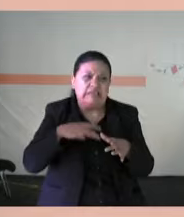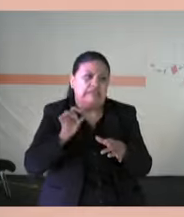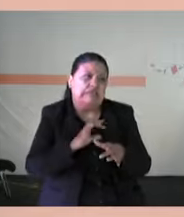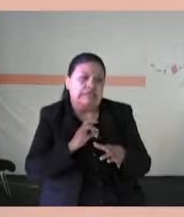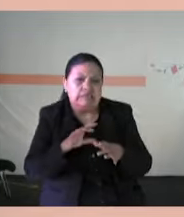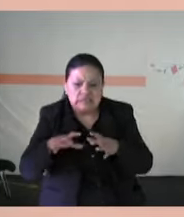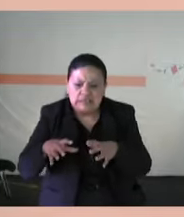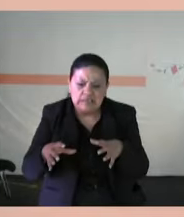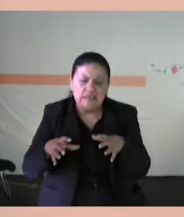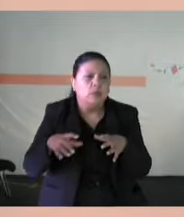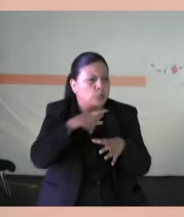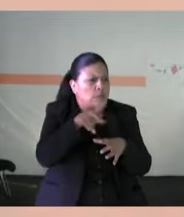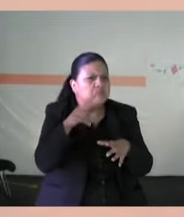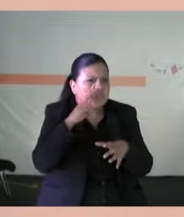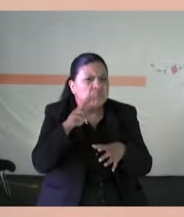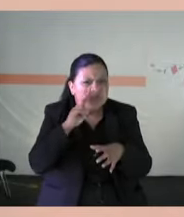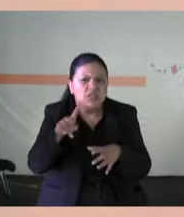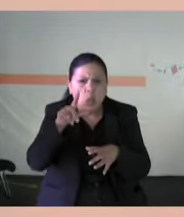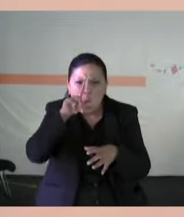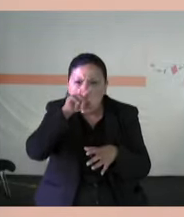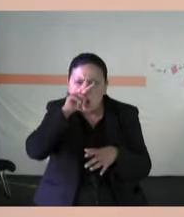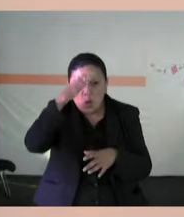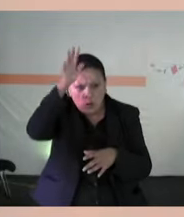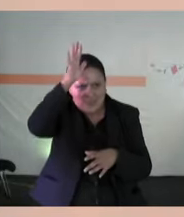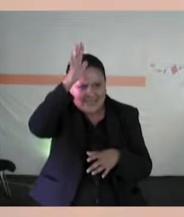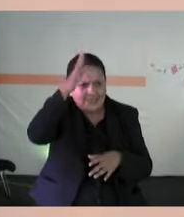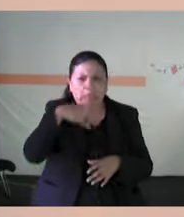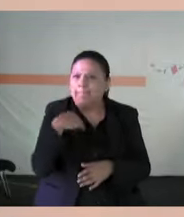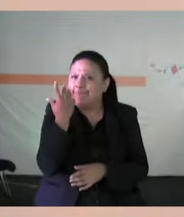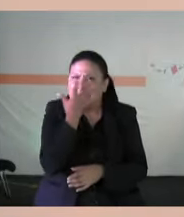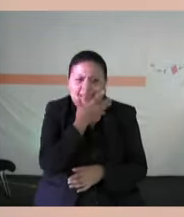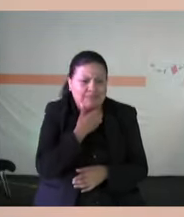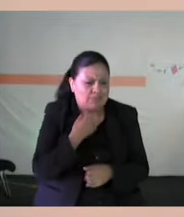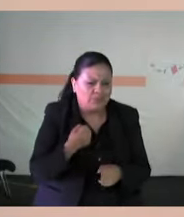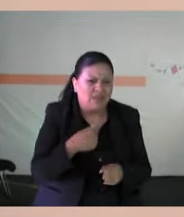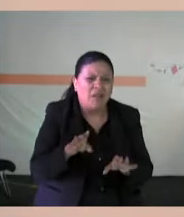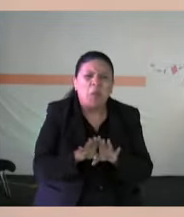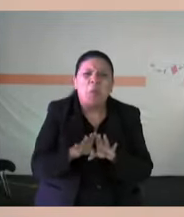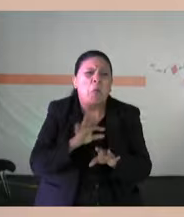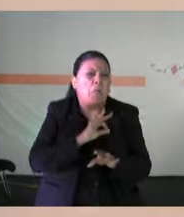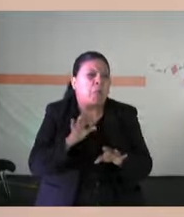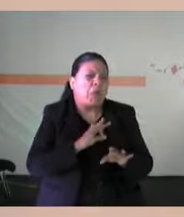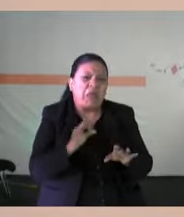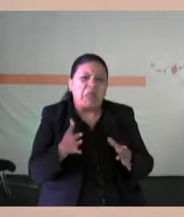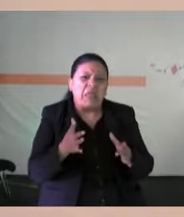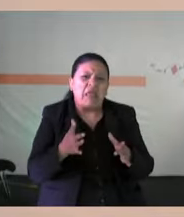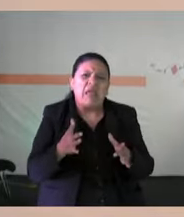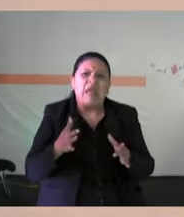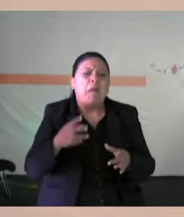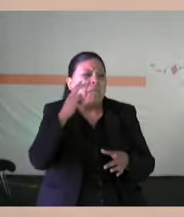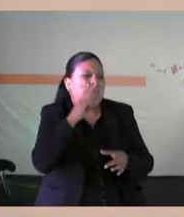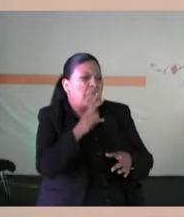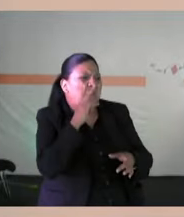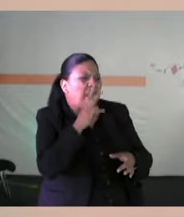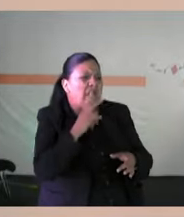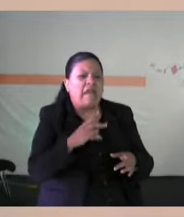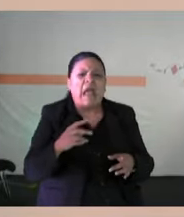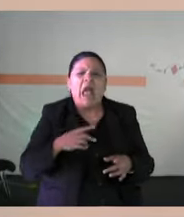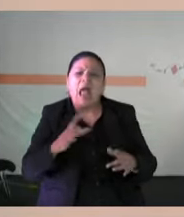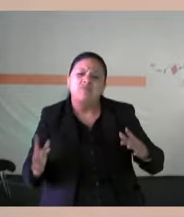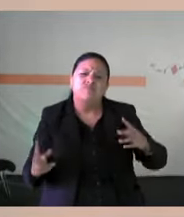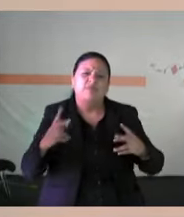Son bellos, si ¿sí han visto los gallos de pelea, lo preciosos que son? ¿Cómo alguien puede disfrutar de ver a uno matando al otro? De verdad no entiendo, con